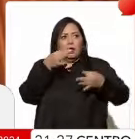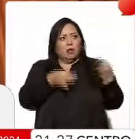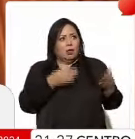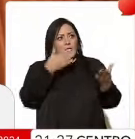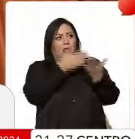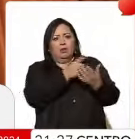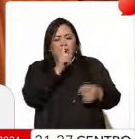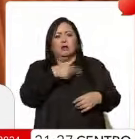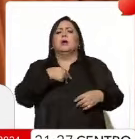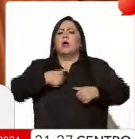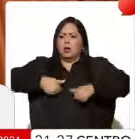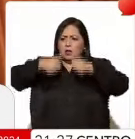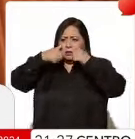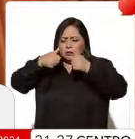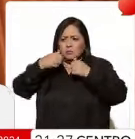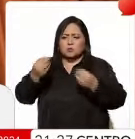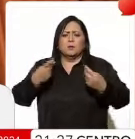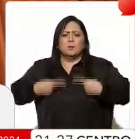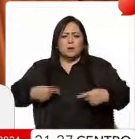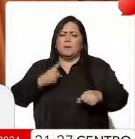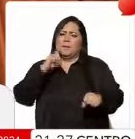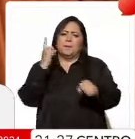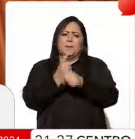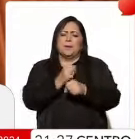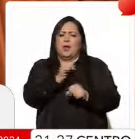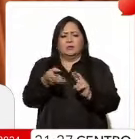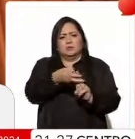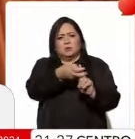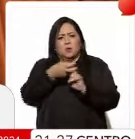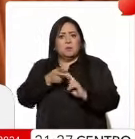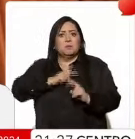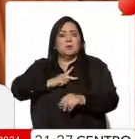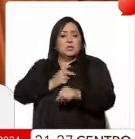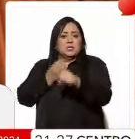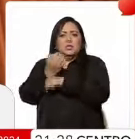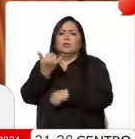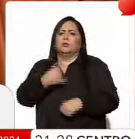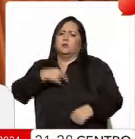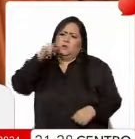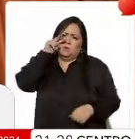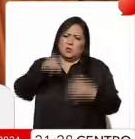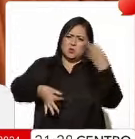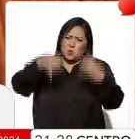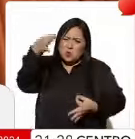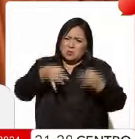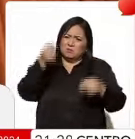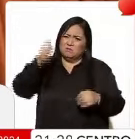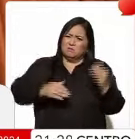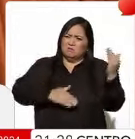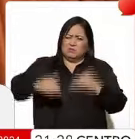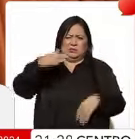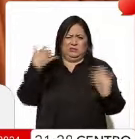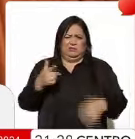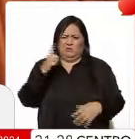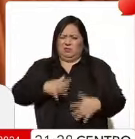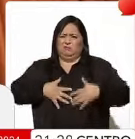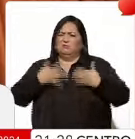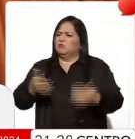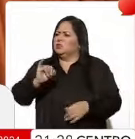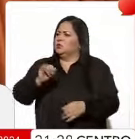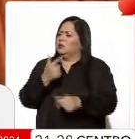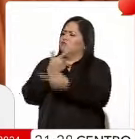Judicial, atendí a víctimas del delito, particularmente de secuestro en mi estado, y vi cómo los jueces de manera detestable